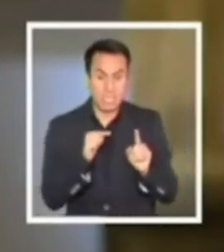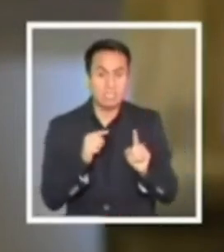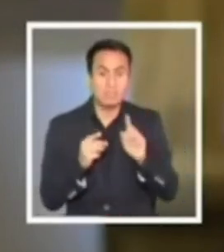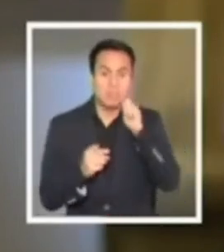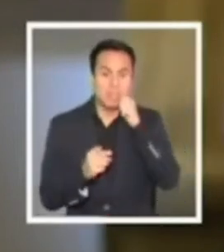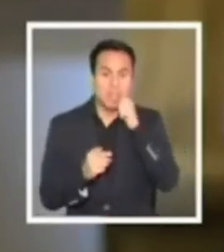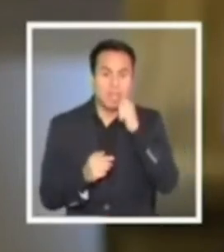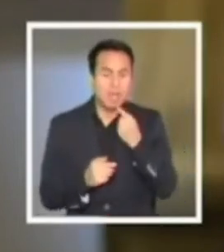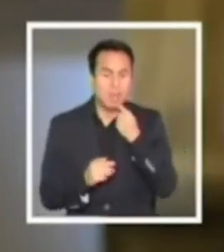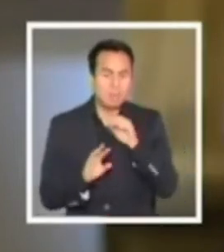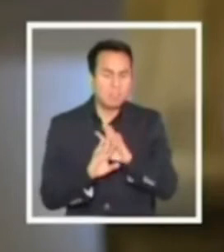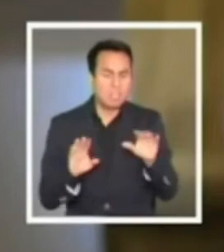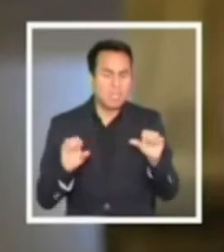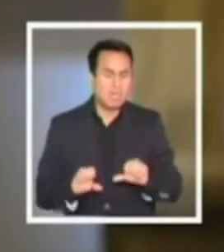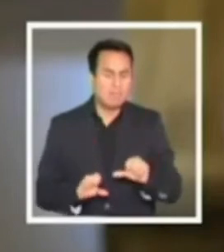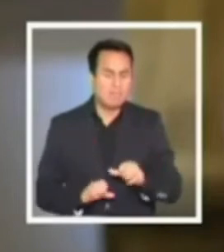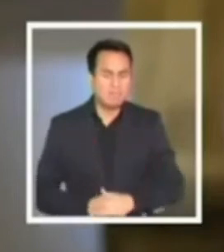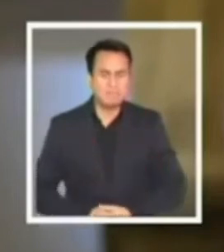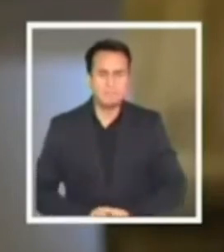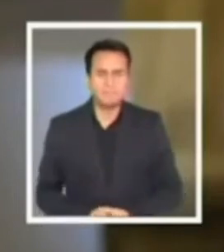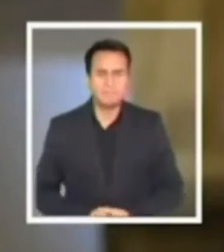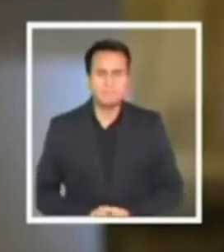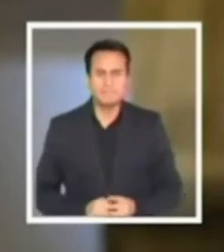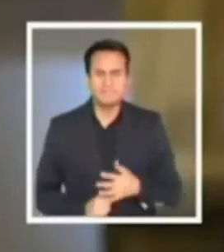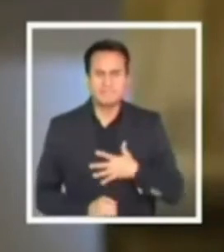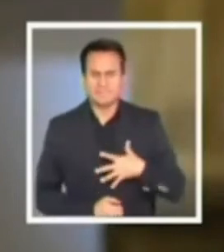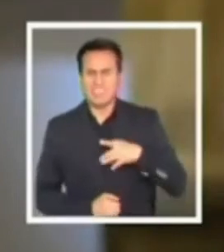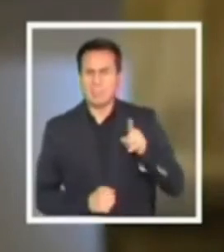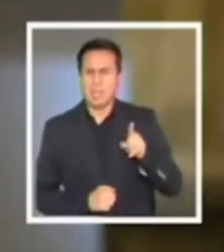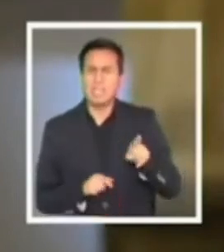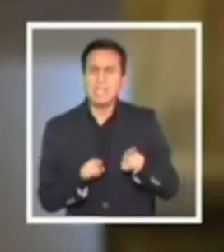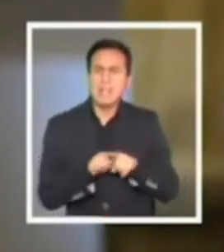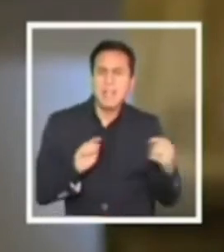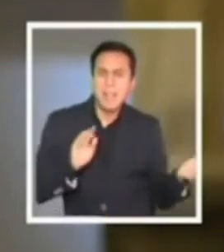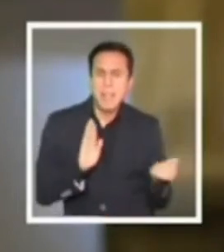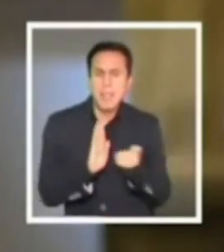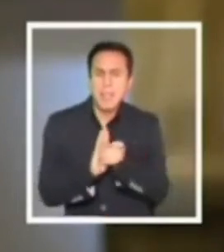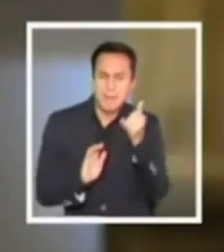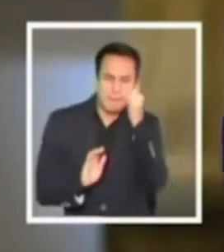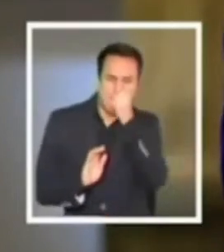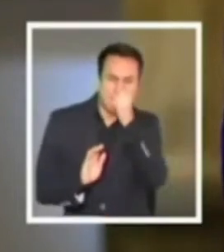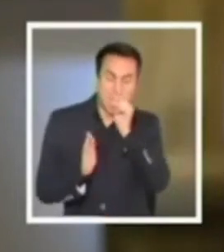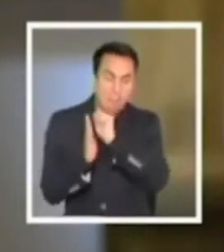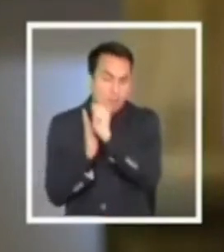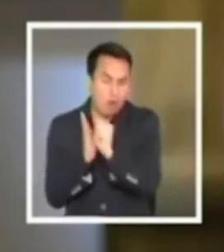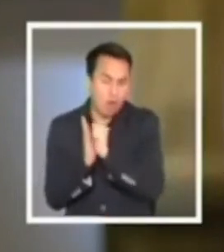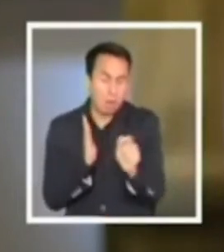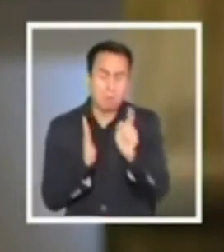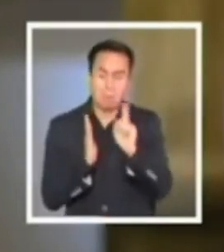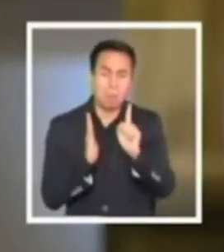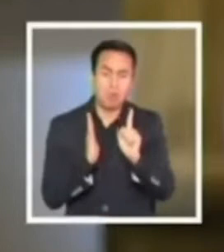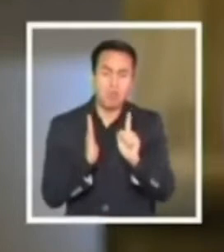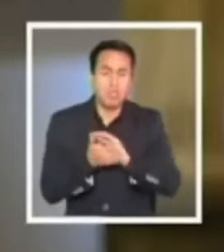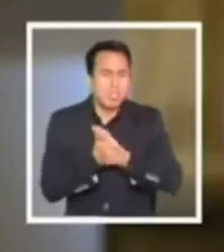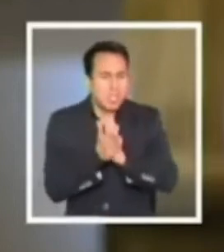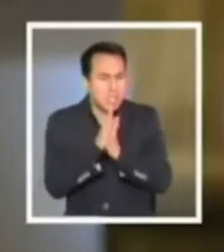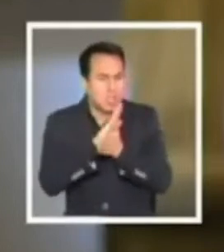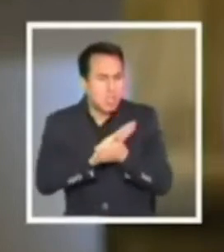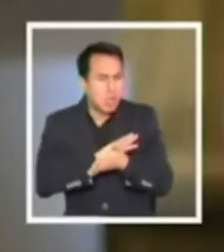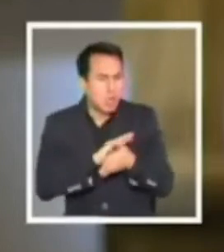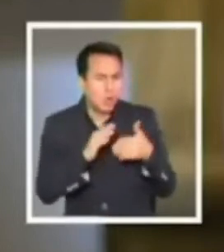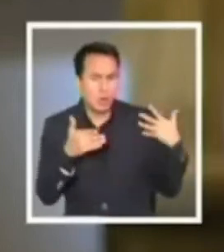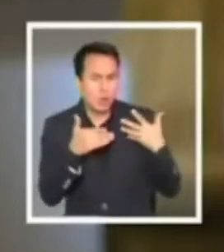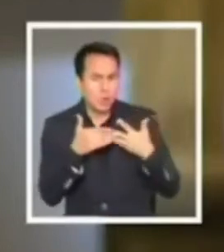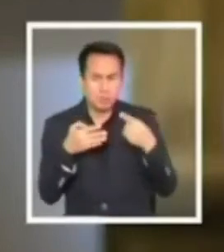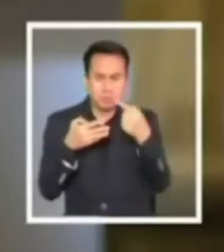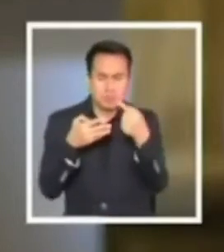fue abominable. Es una mancha que no se borra ni con todo, ni